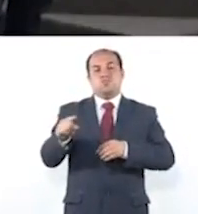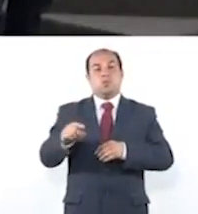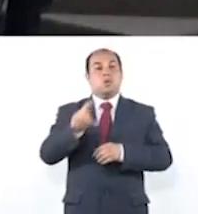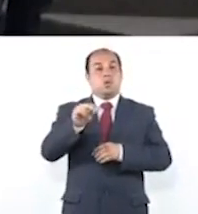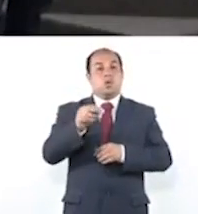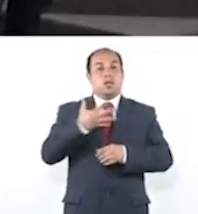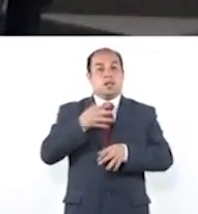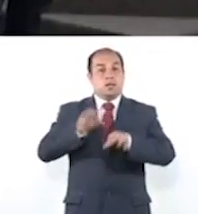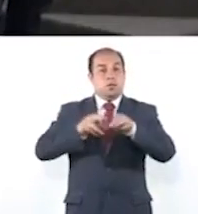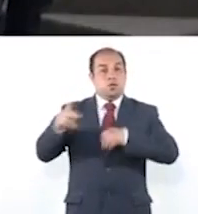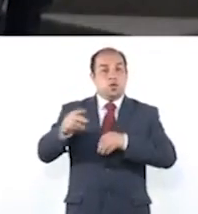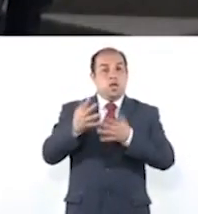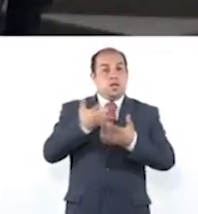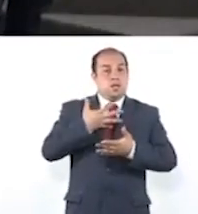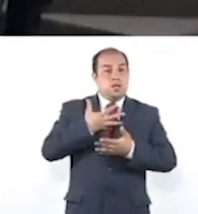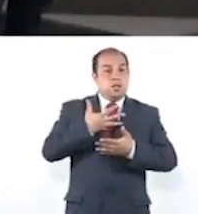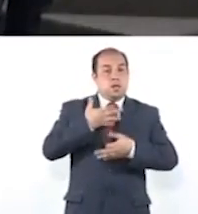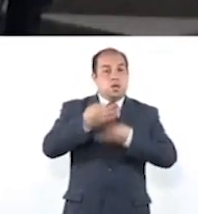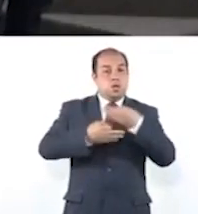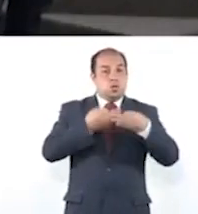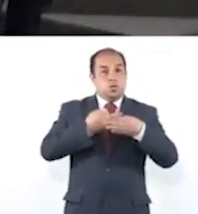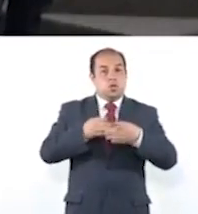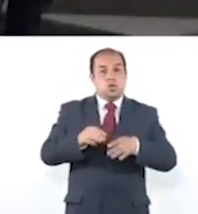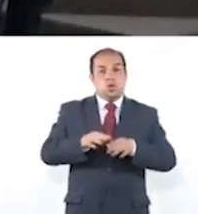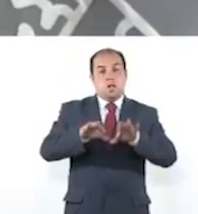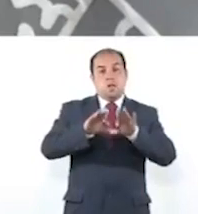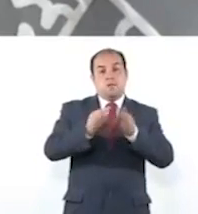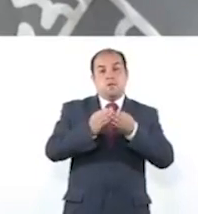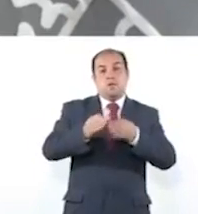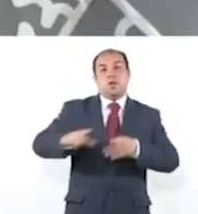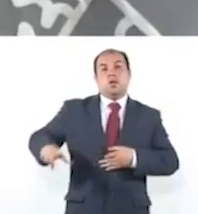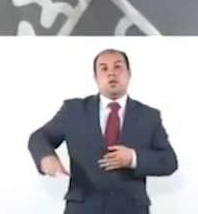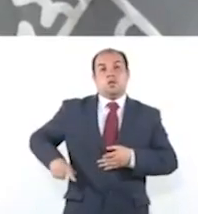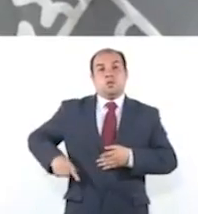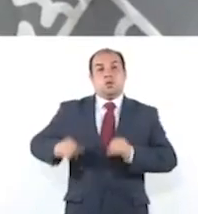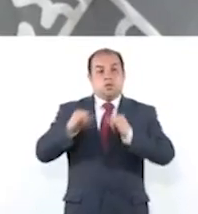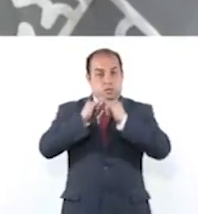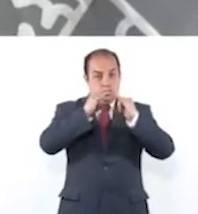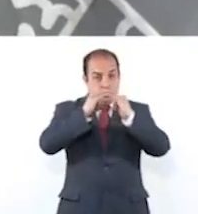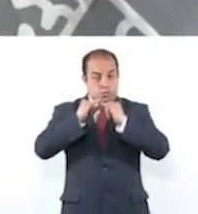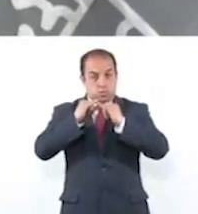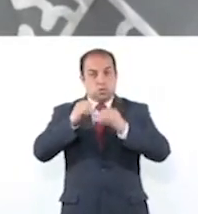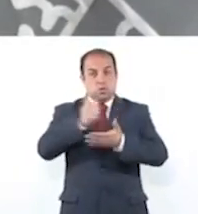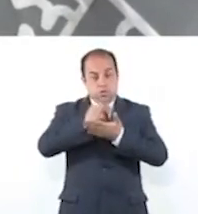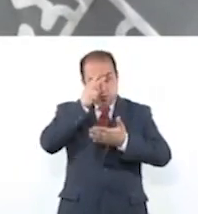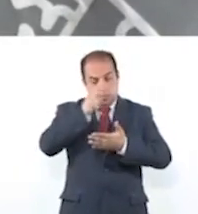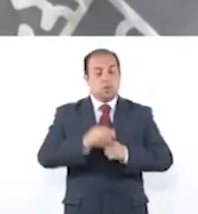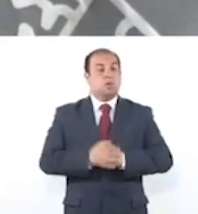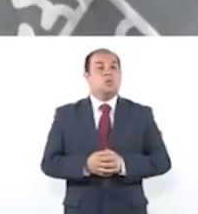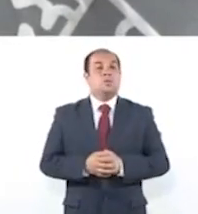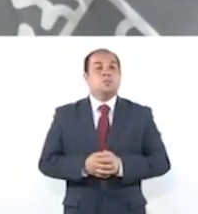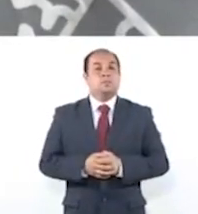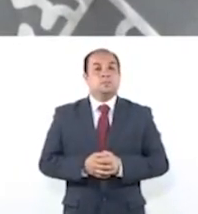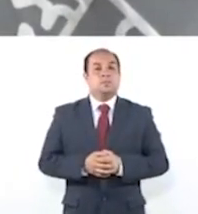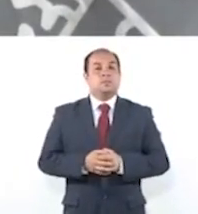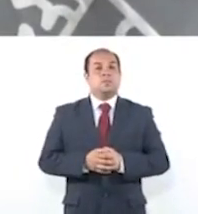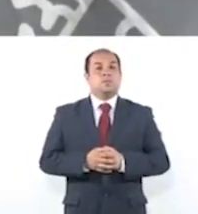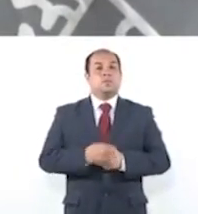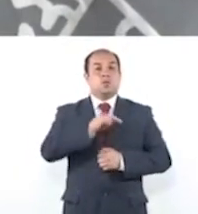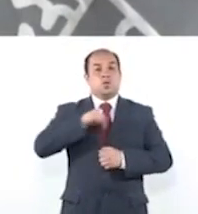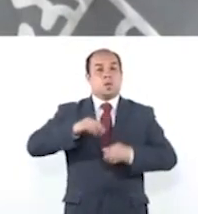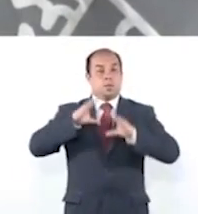es crear libroclubes en todo el aparato estatal del gobierno de la Ciudad de México. Daremos capacitación